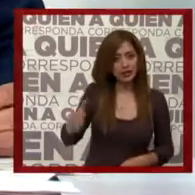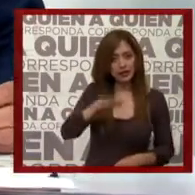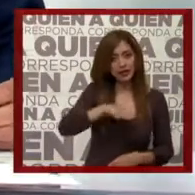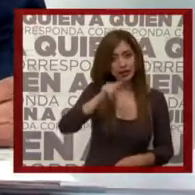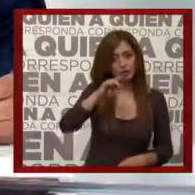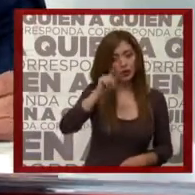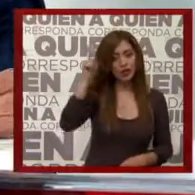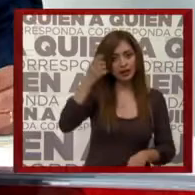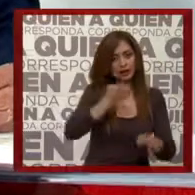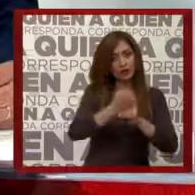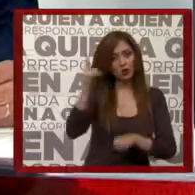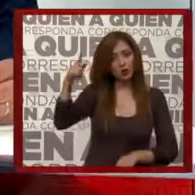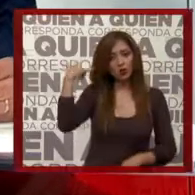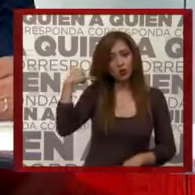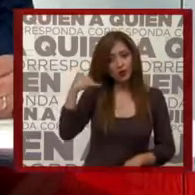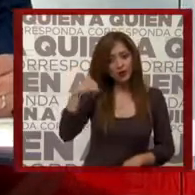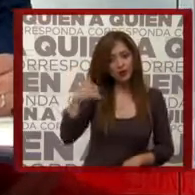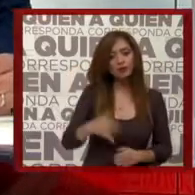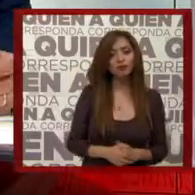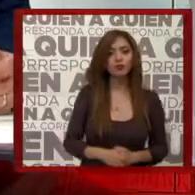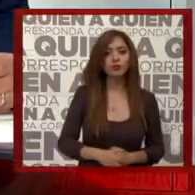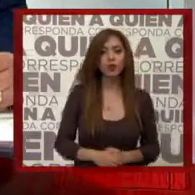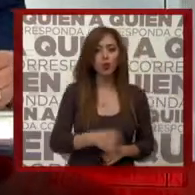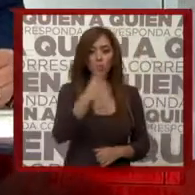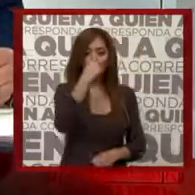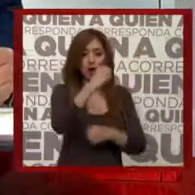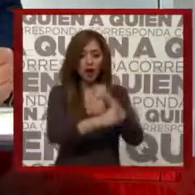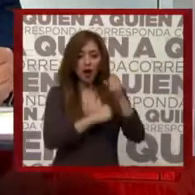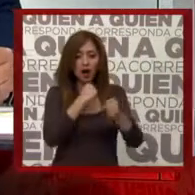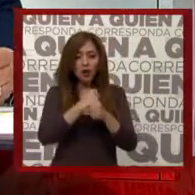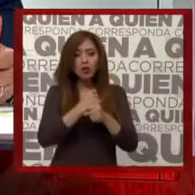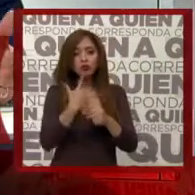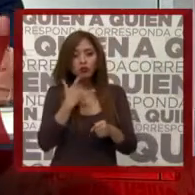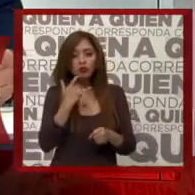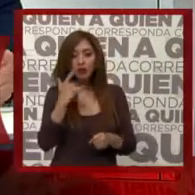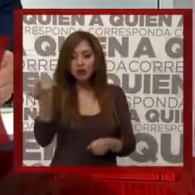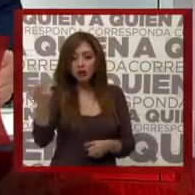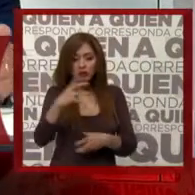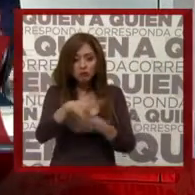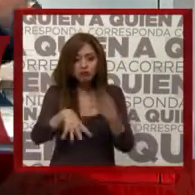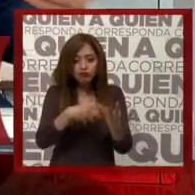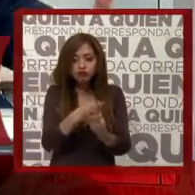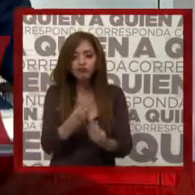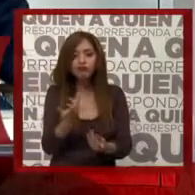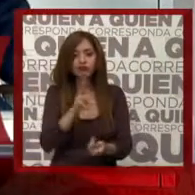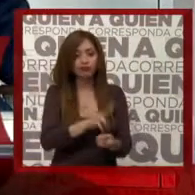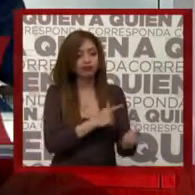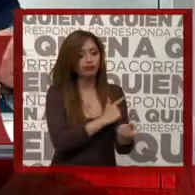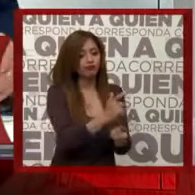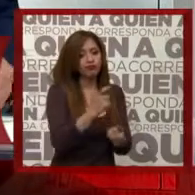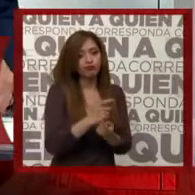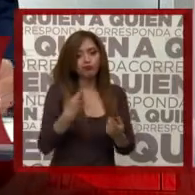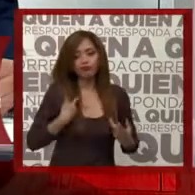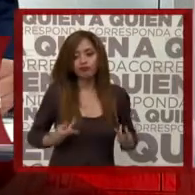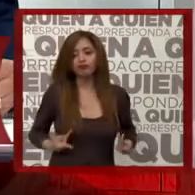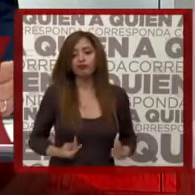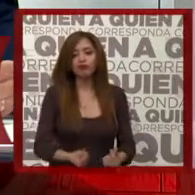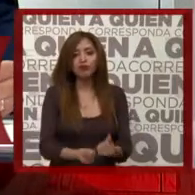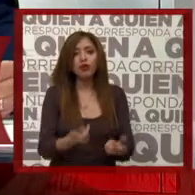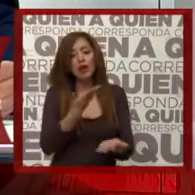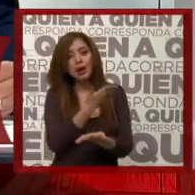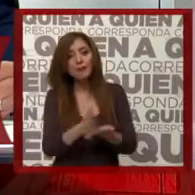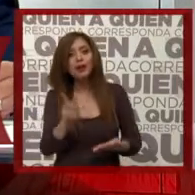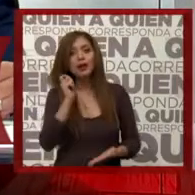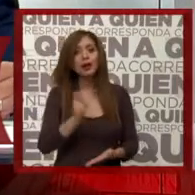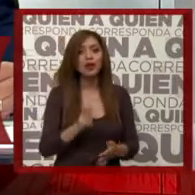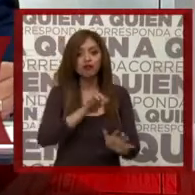del Estado de Yucatán. Un año tardó en recuperar y con este capital pues no le alcanza para todos los gastos que tuvo. Y luego nadie